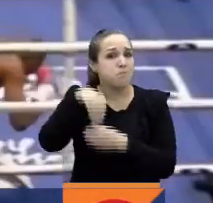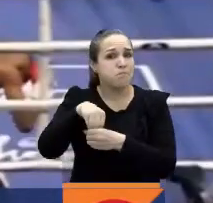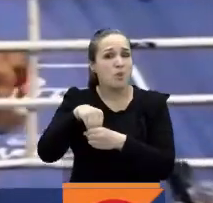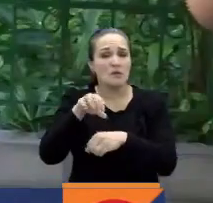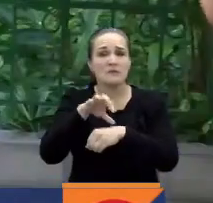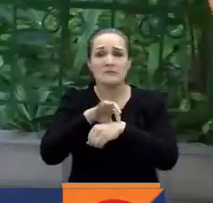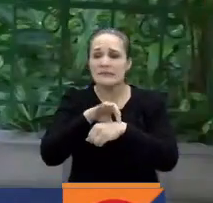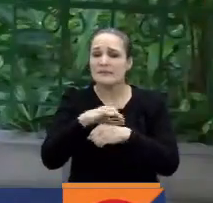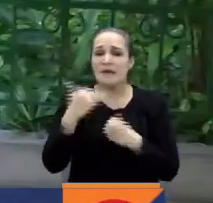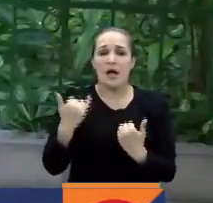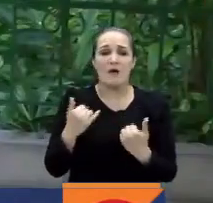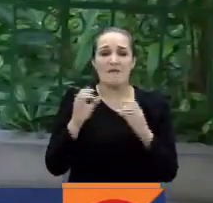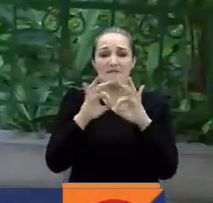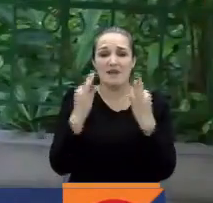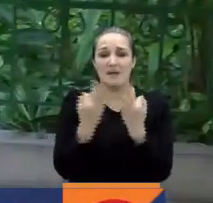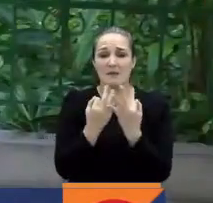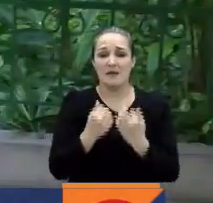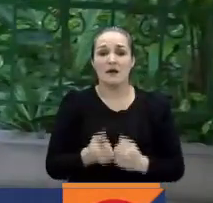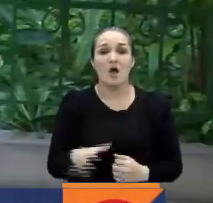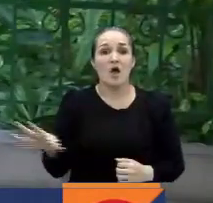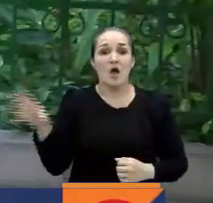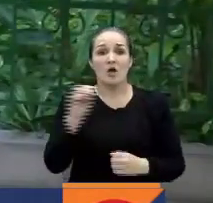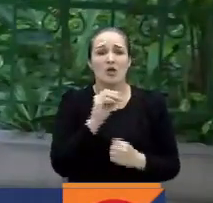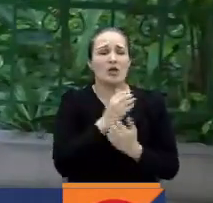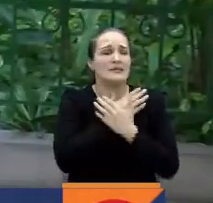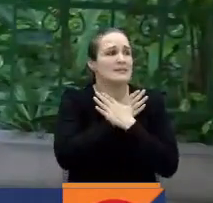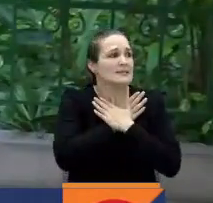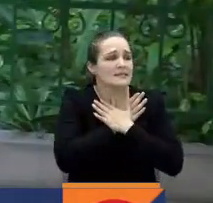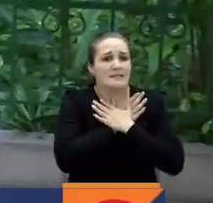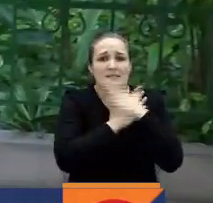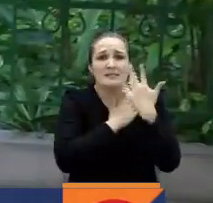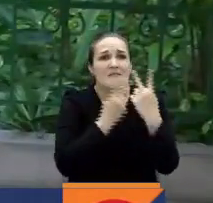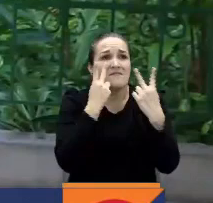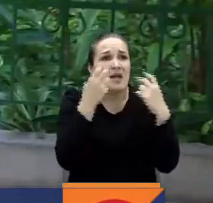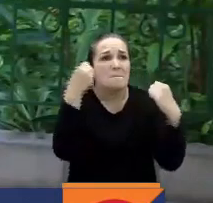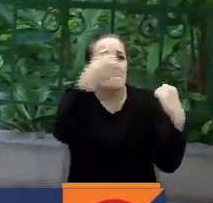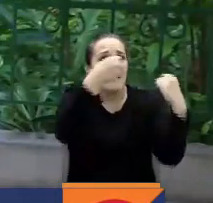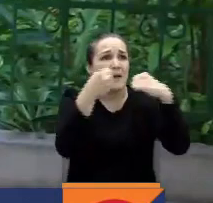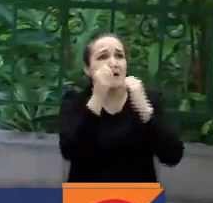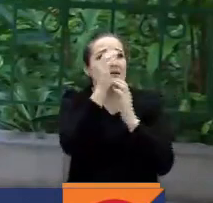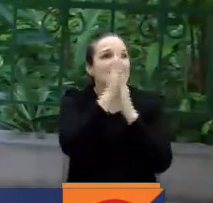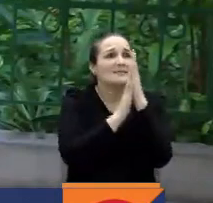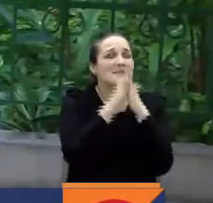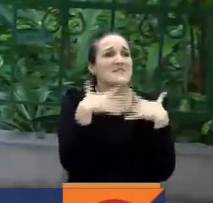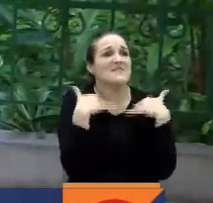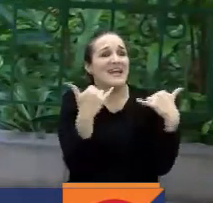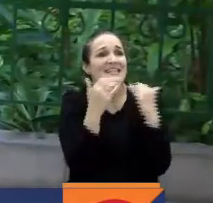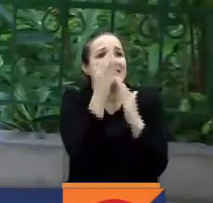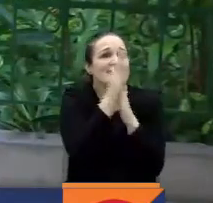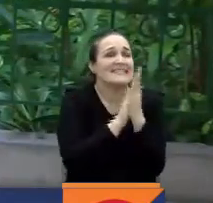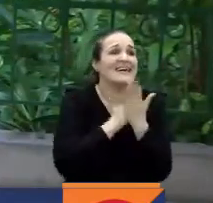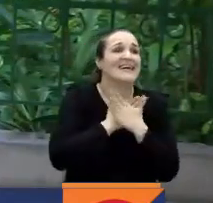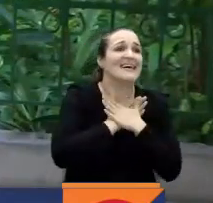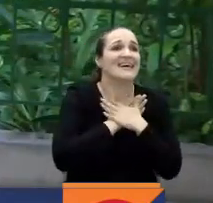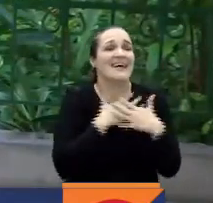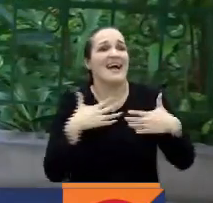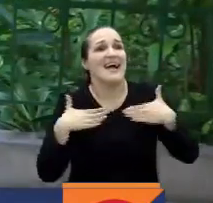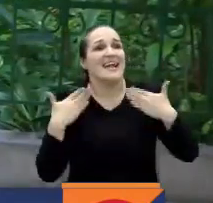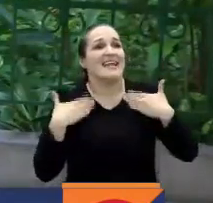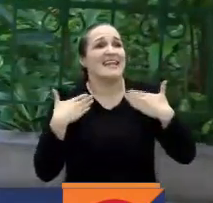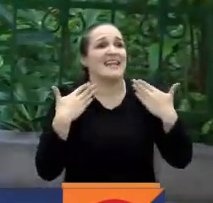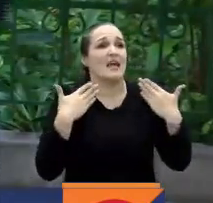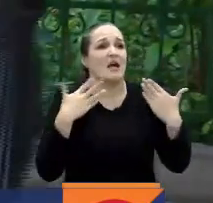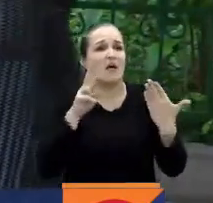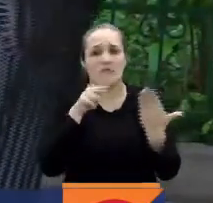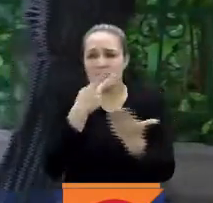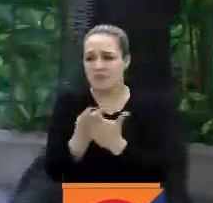familia comenzó. Estábamos todos con la mano en el corazón viendo la pelea, felices, tanta alegría para terminar pues